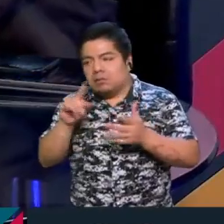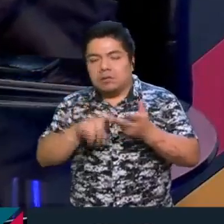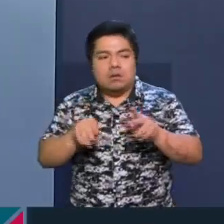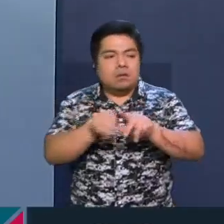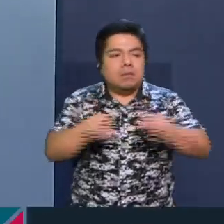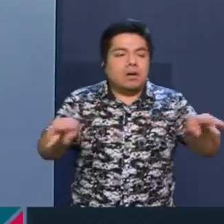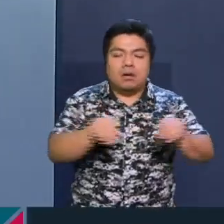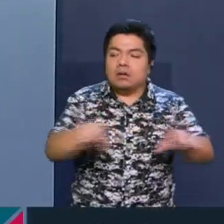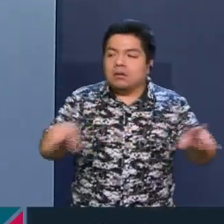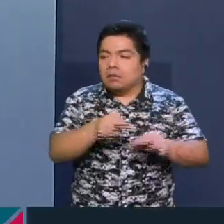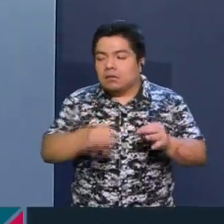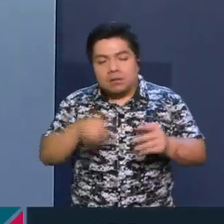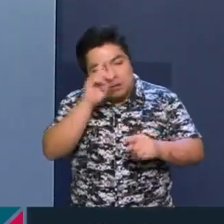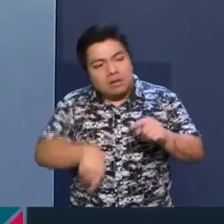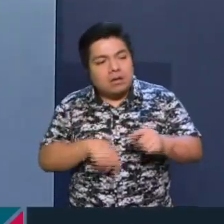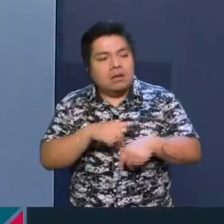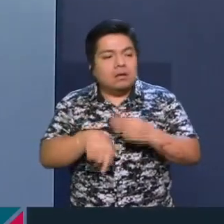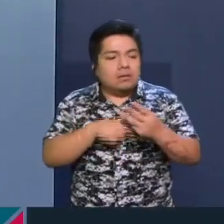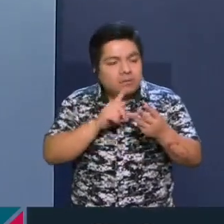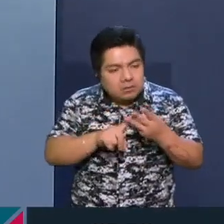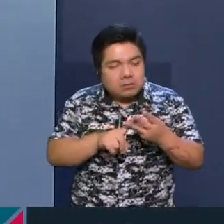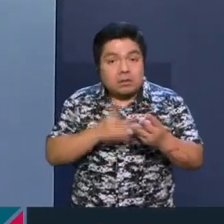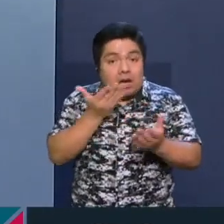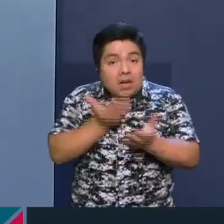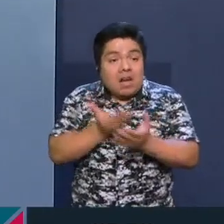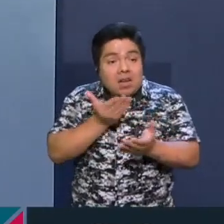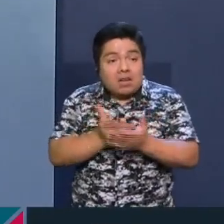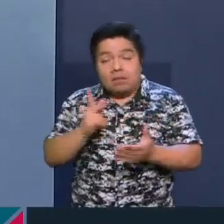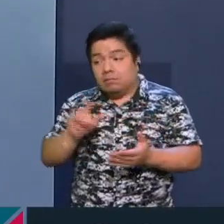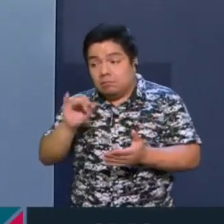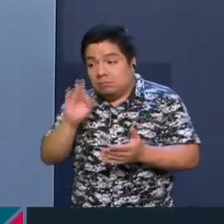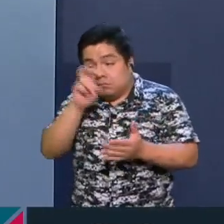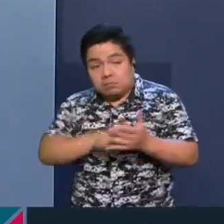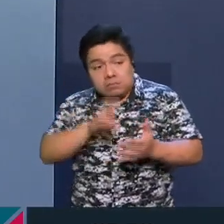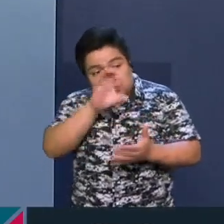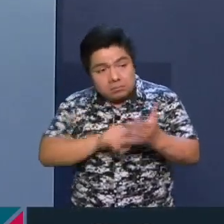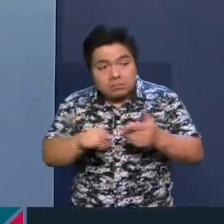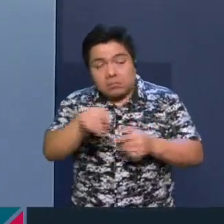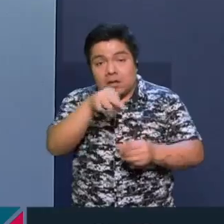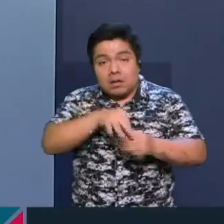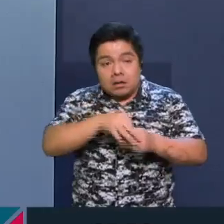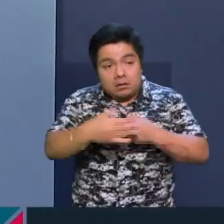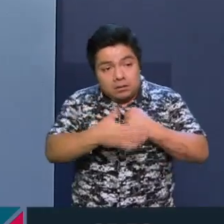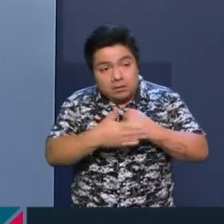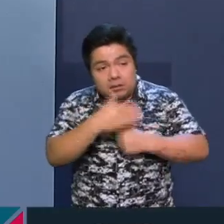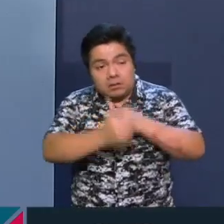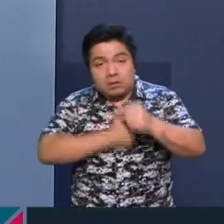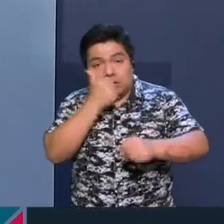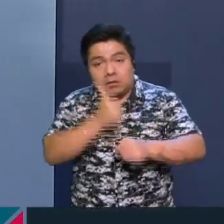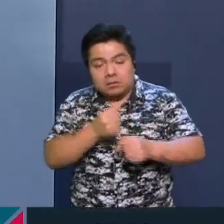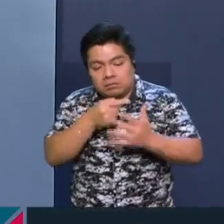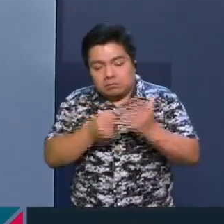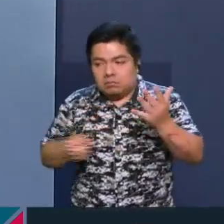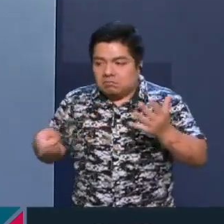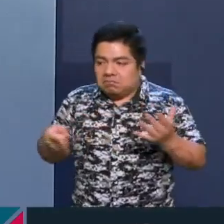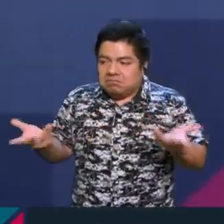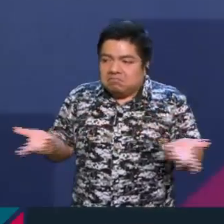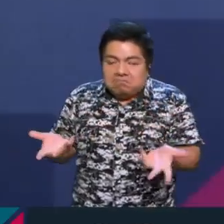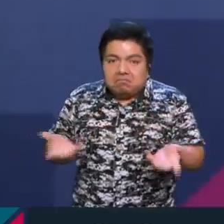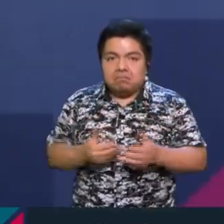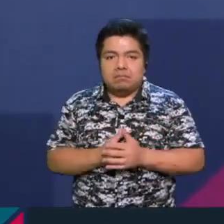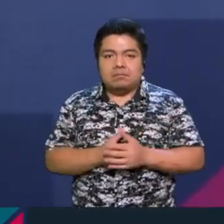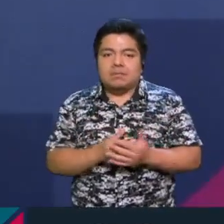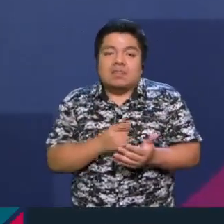del decreto que expide la reforma del Poder Judicial, de la aplicación de la reforma judicial para el proceso electoral extraordinario de 2025? ¿Qué es lo que buscan? Manchar